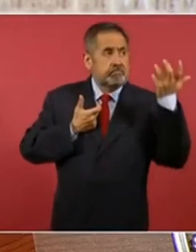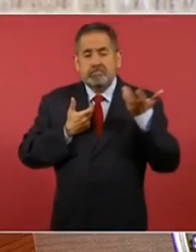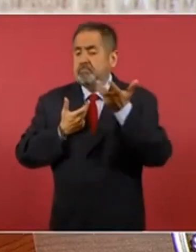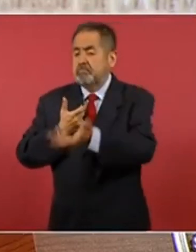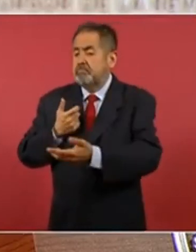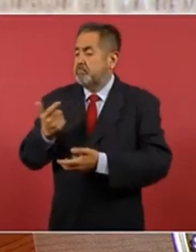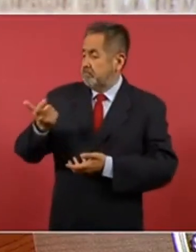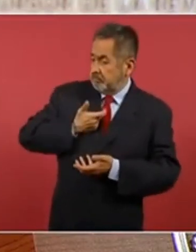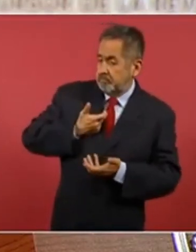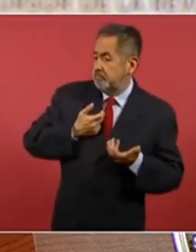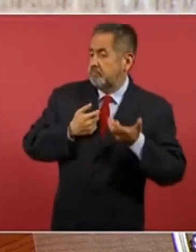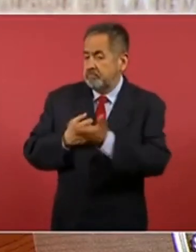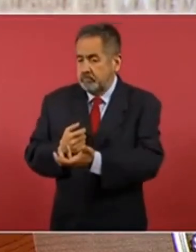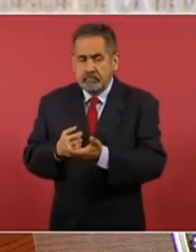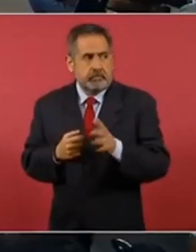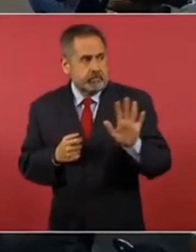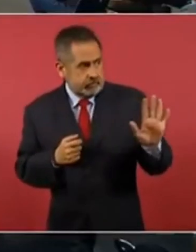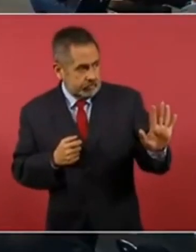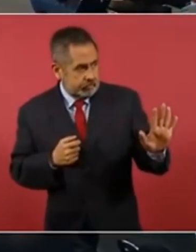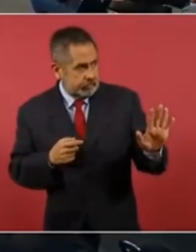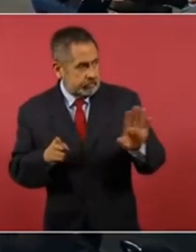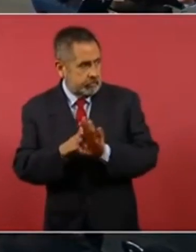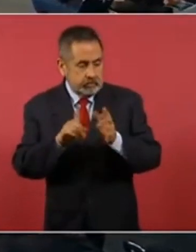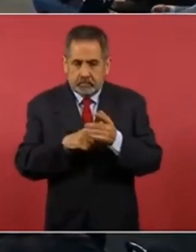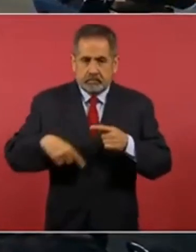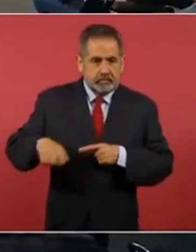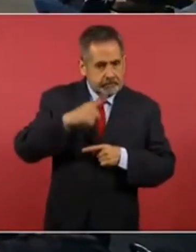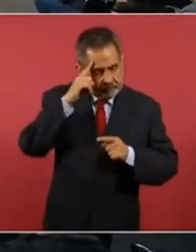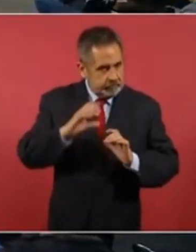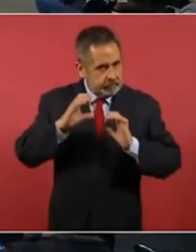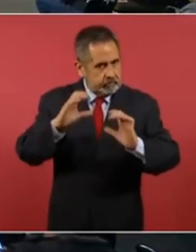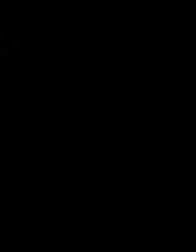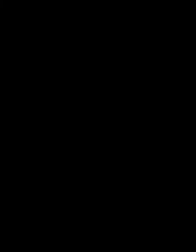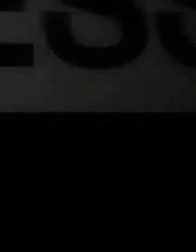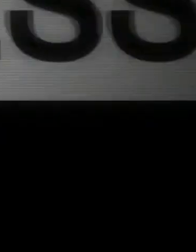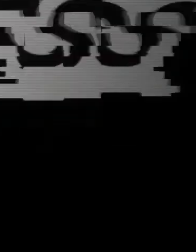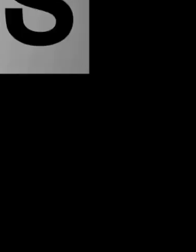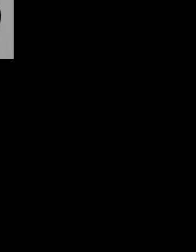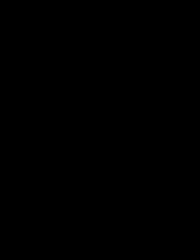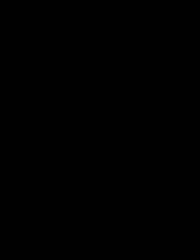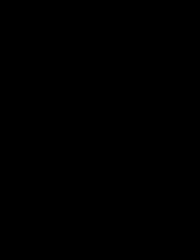Pero nosotros como servidores públicos tenemos que cuidar la salud del pueblo.